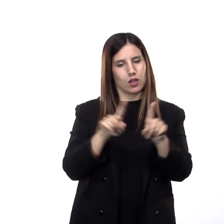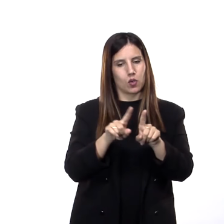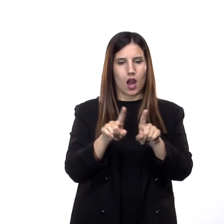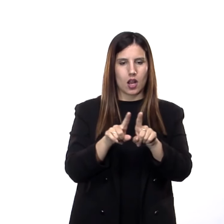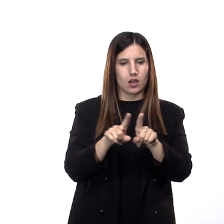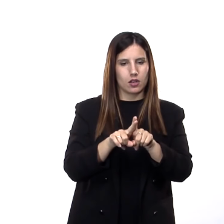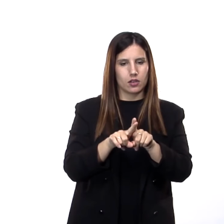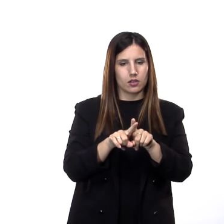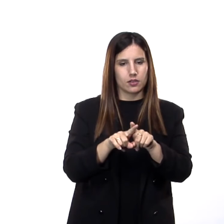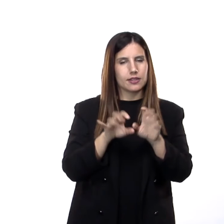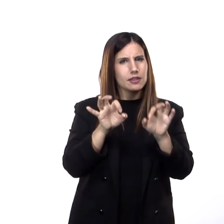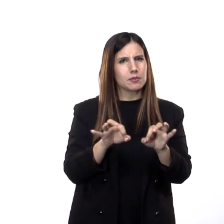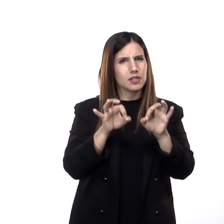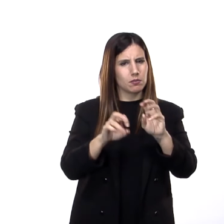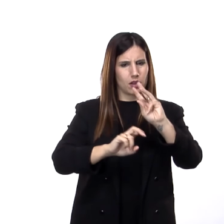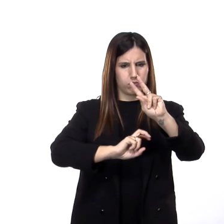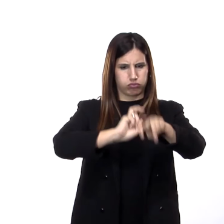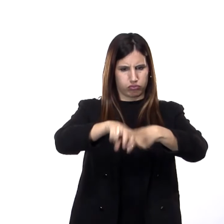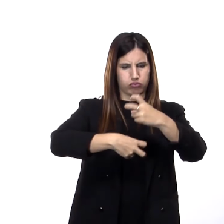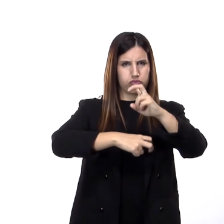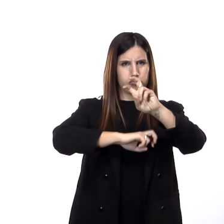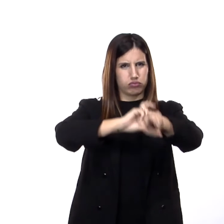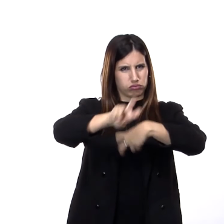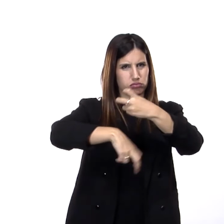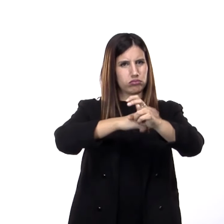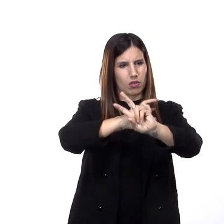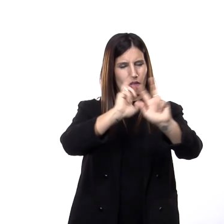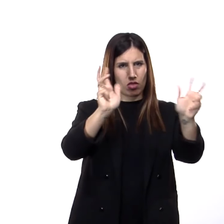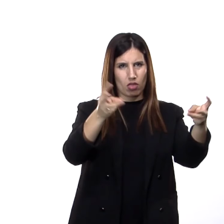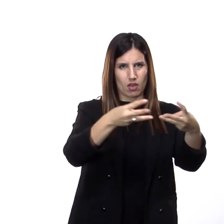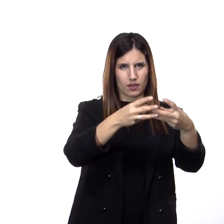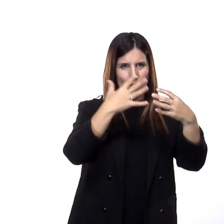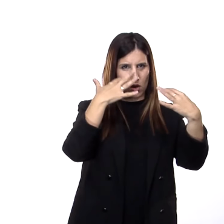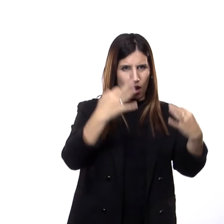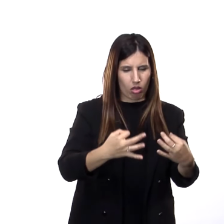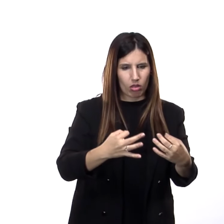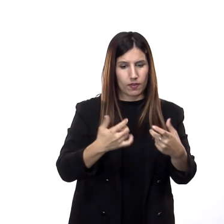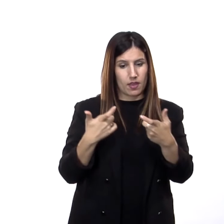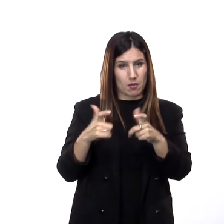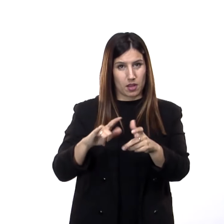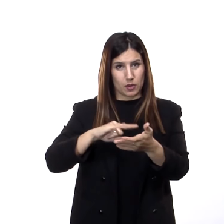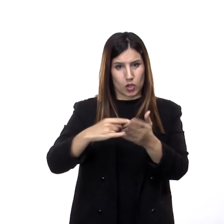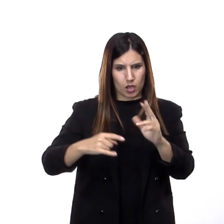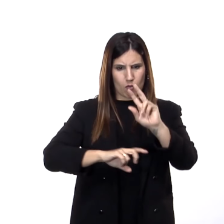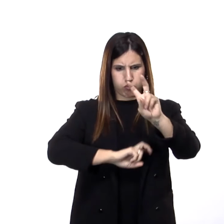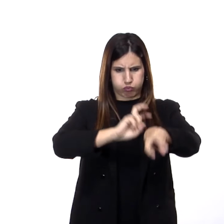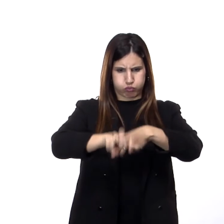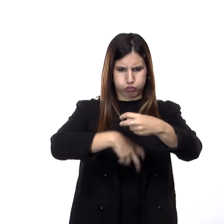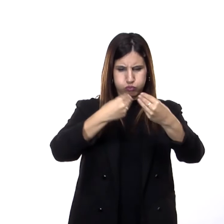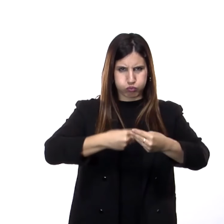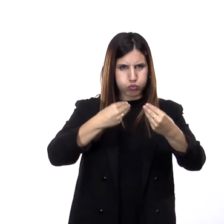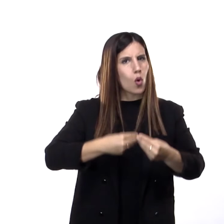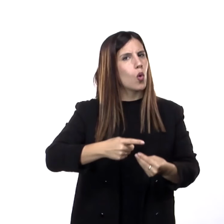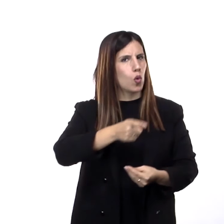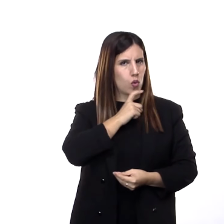tope de la información tener un departamento técnico que se mantenga ese nivel puede ser complicado y tal vez